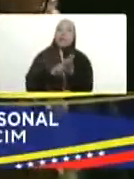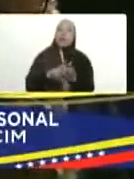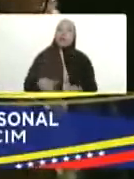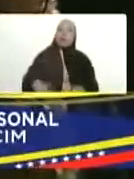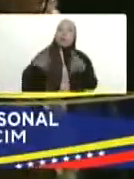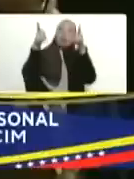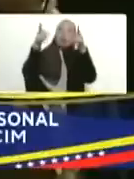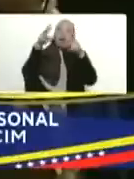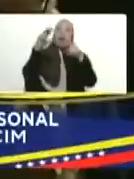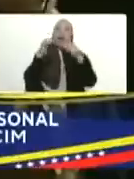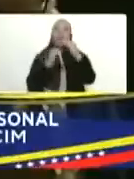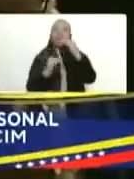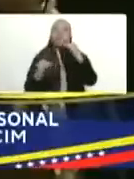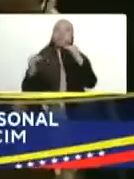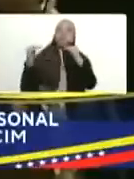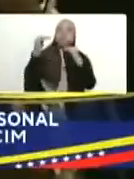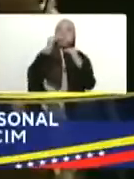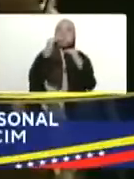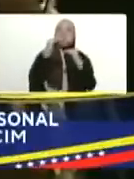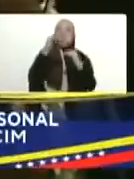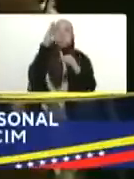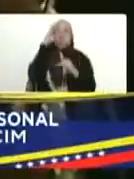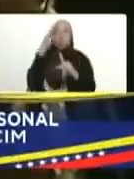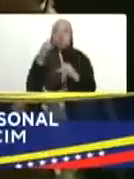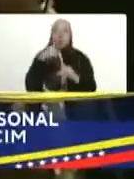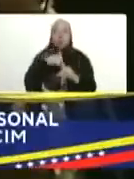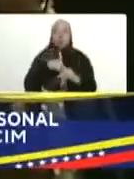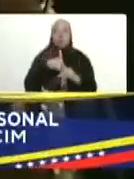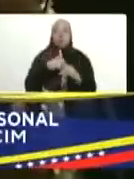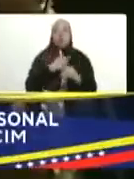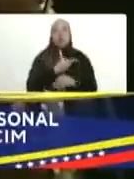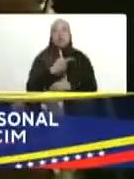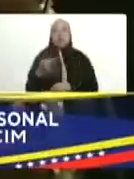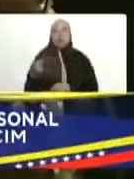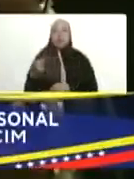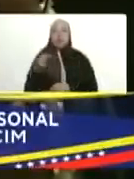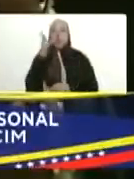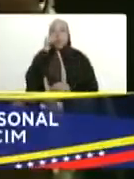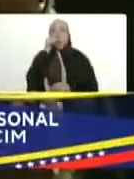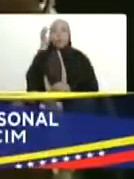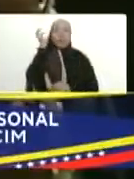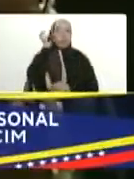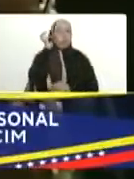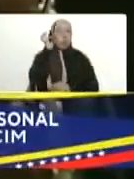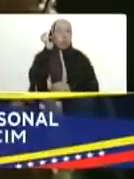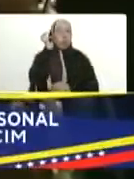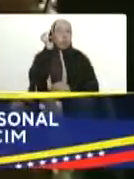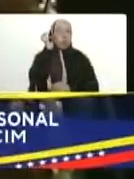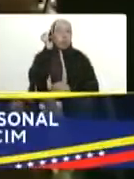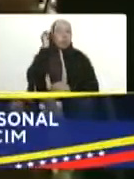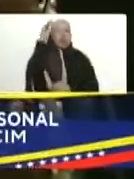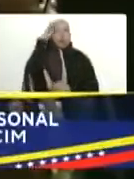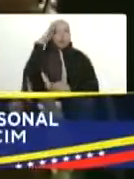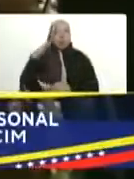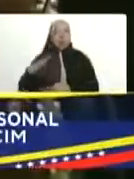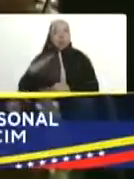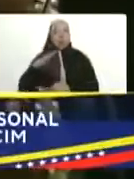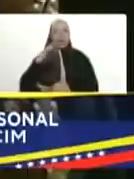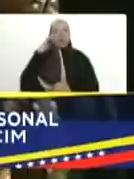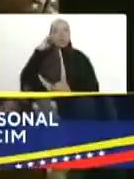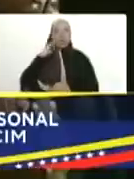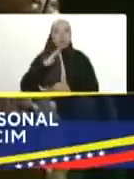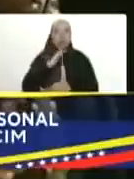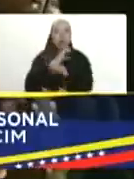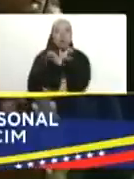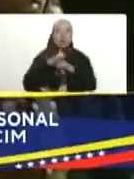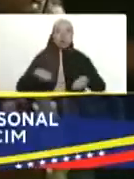inmediato superior. Yo lo que deseo a ustedes, hombres y mujeres de nuestra Fuerza Armada Nacional Bolivariana,